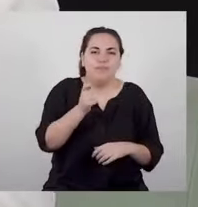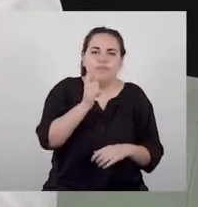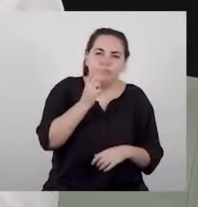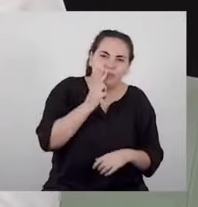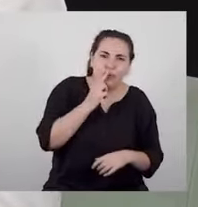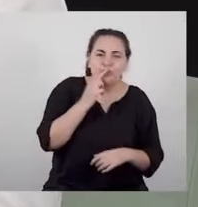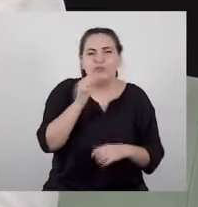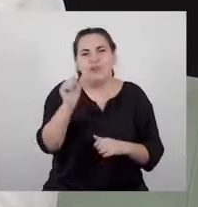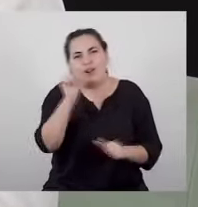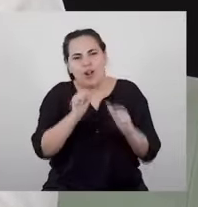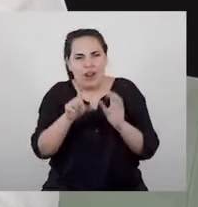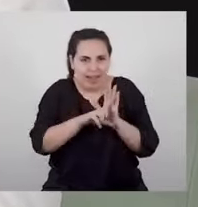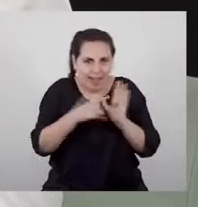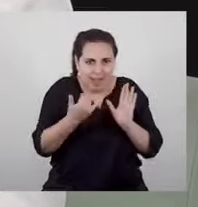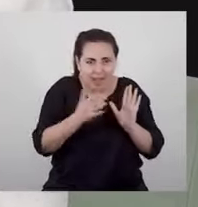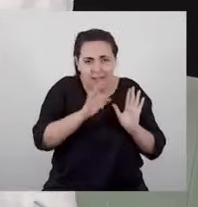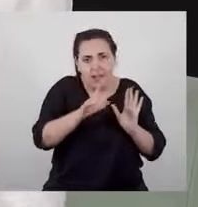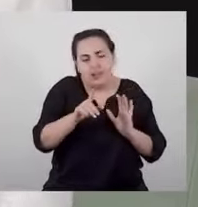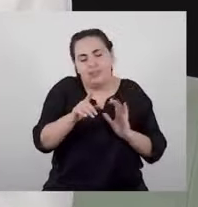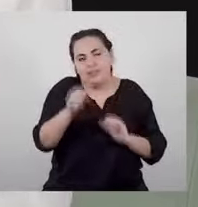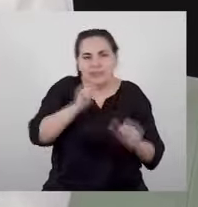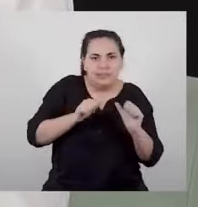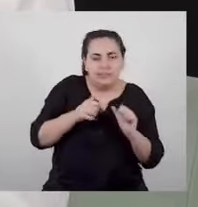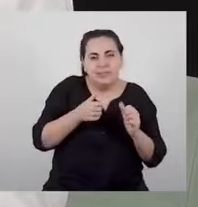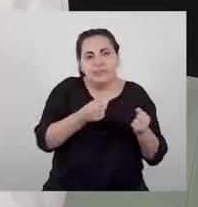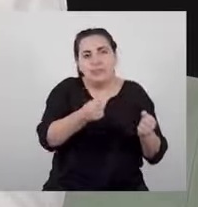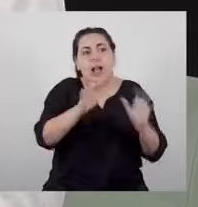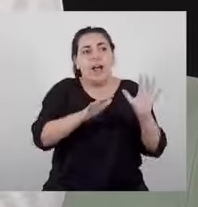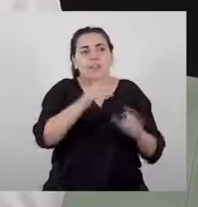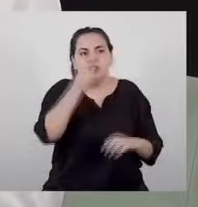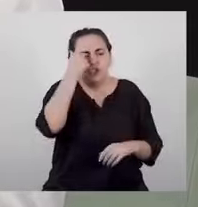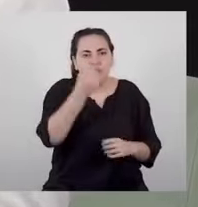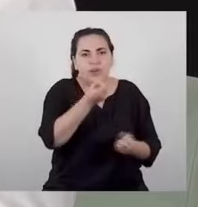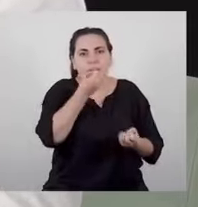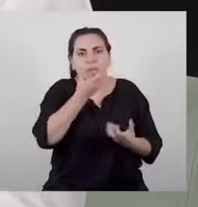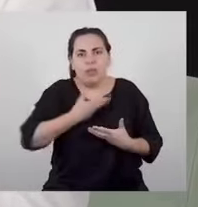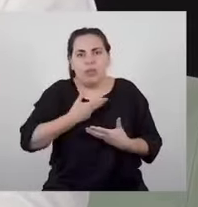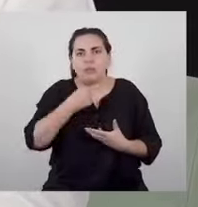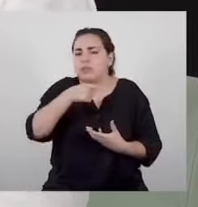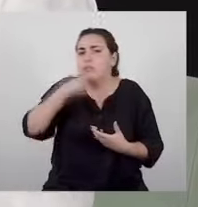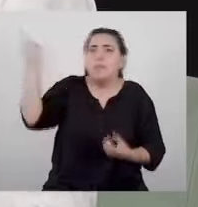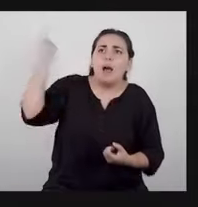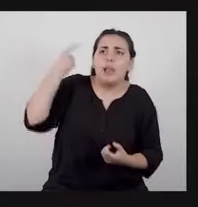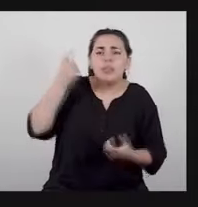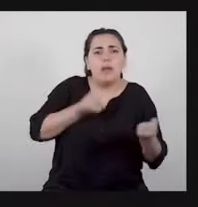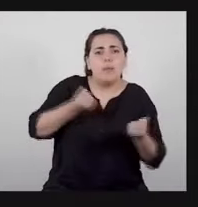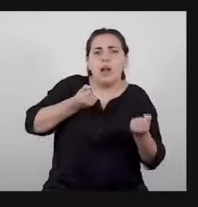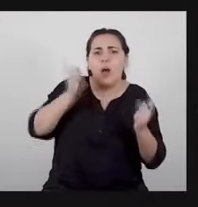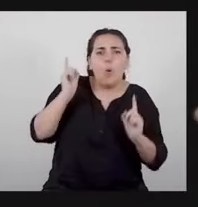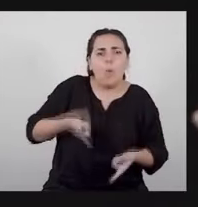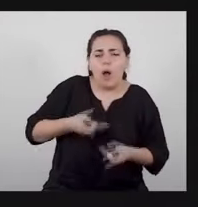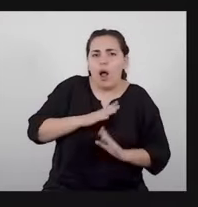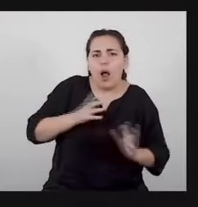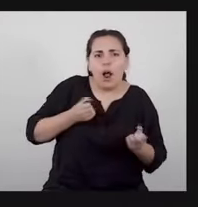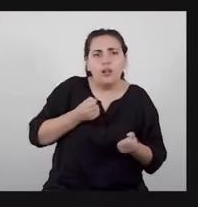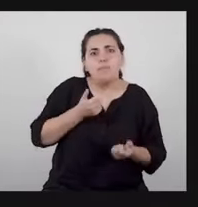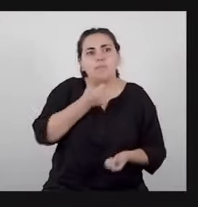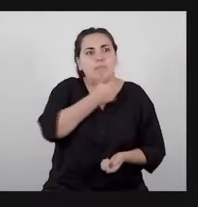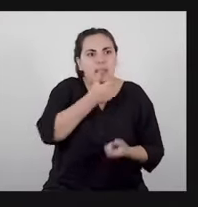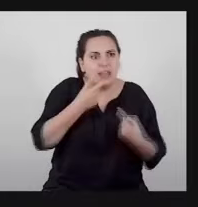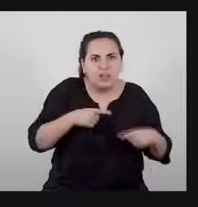o hasta por ejemplo nos han dicho me hacen manejar igual y está con medicación